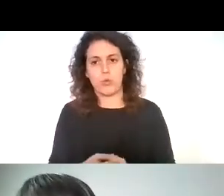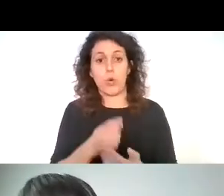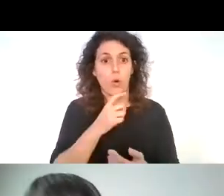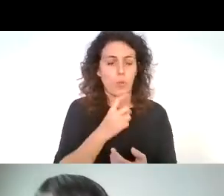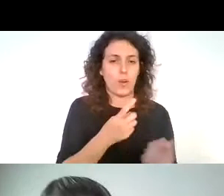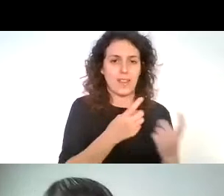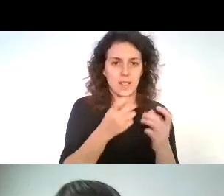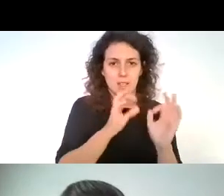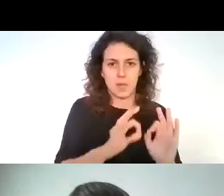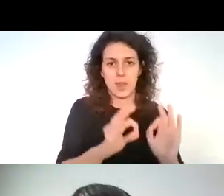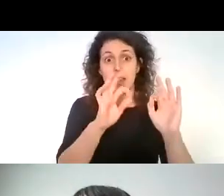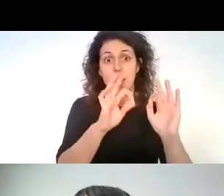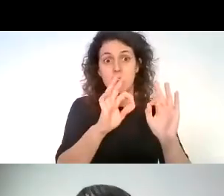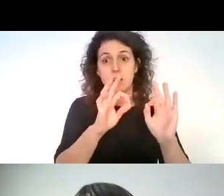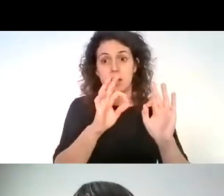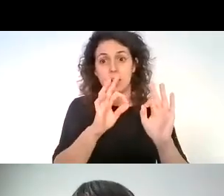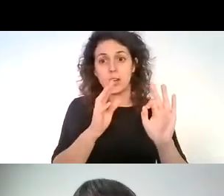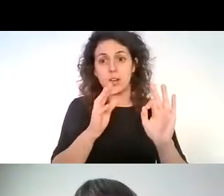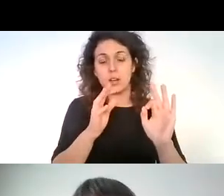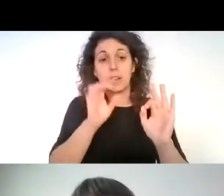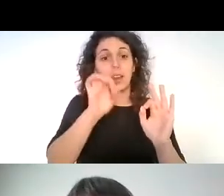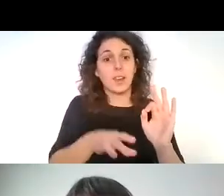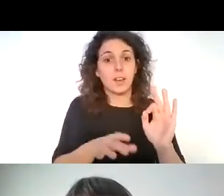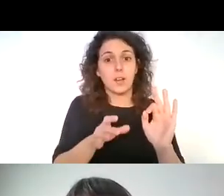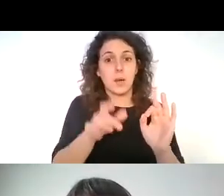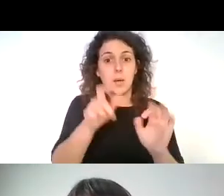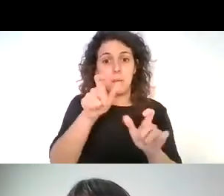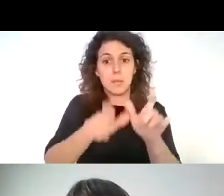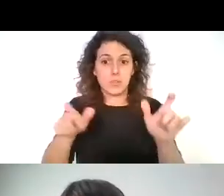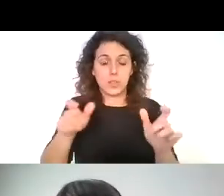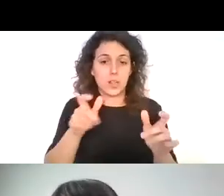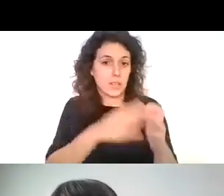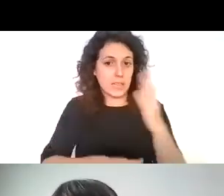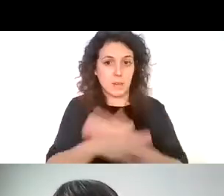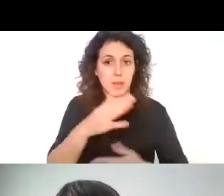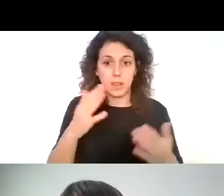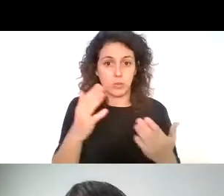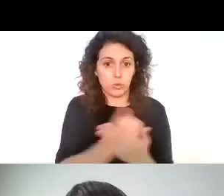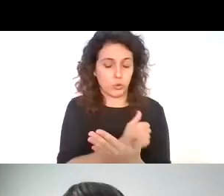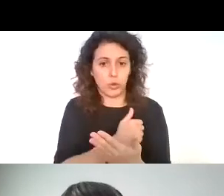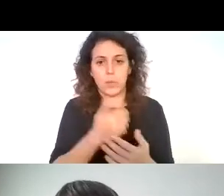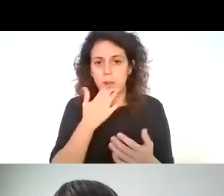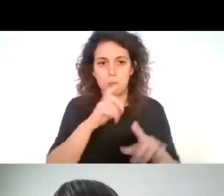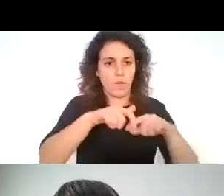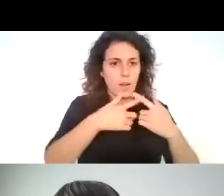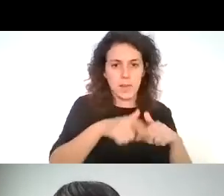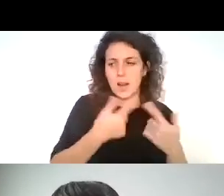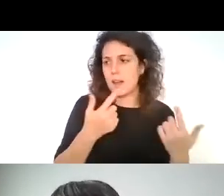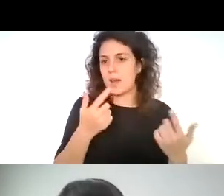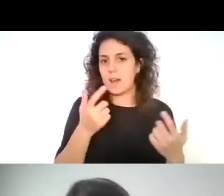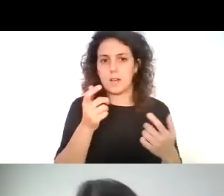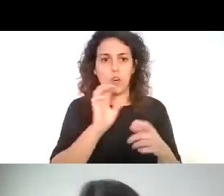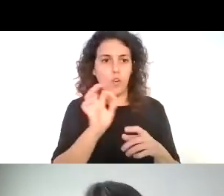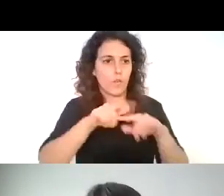necesidades especiales que tienen pues, según quién. No todos son discapacidades, turismo pues, familiar, las familias con